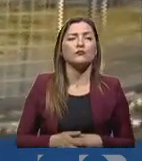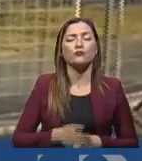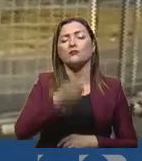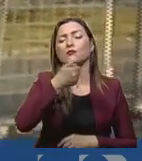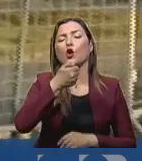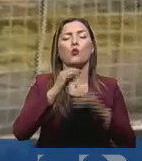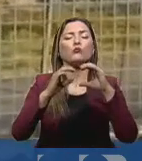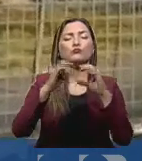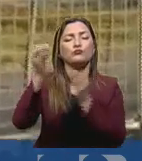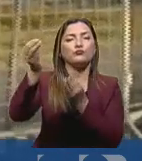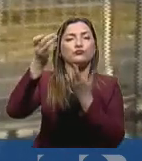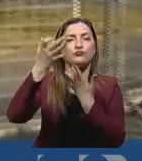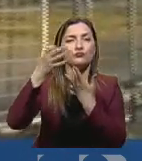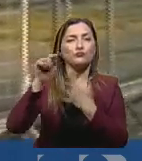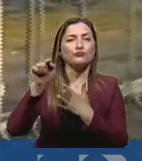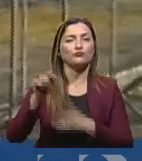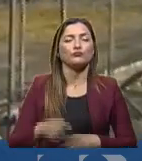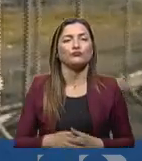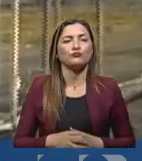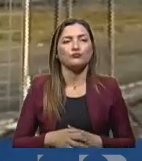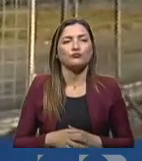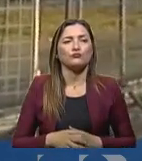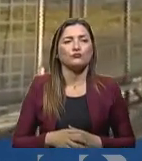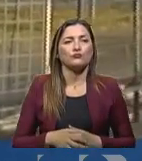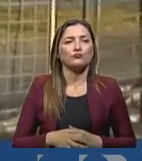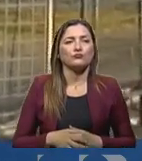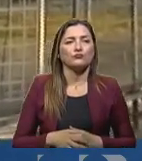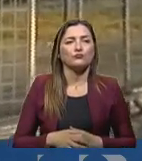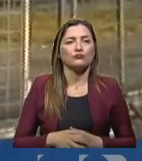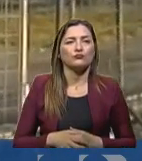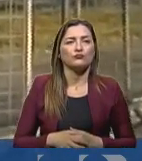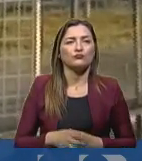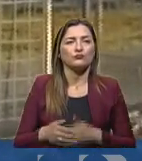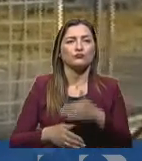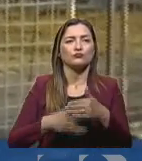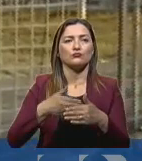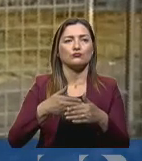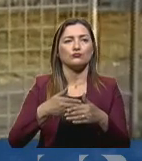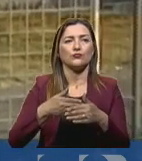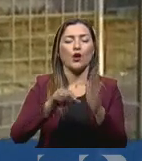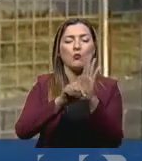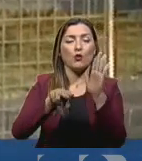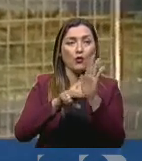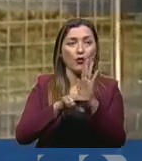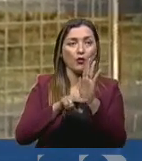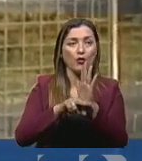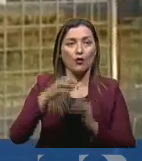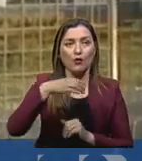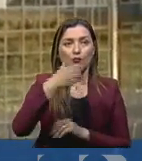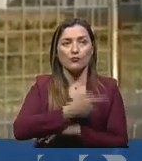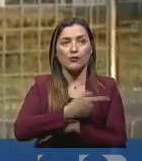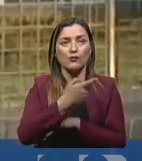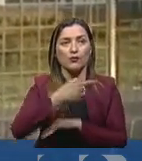también con la policía y nos informaron que este procedimiento en la morgue de de Ambato continuará durante todo este día